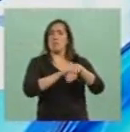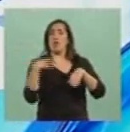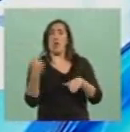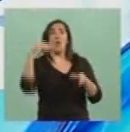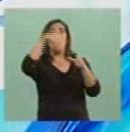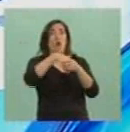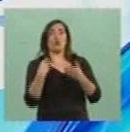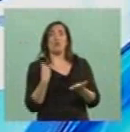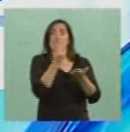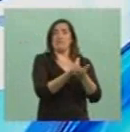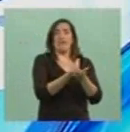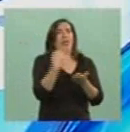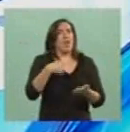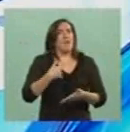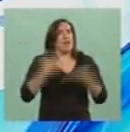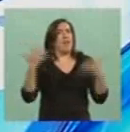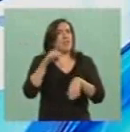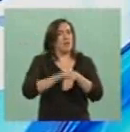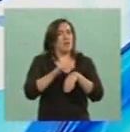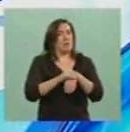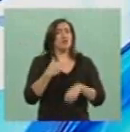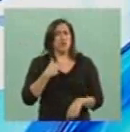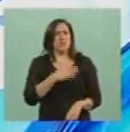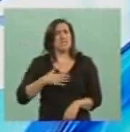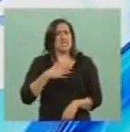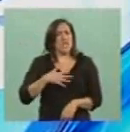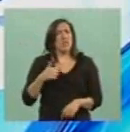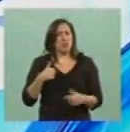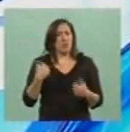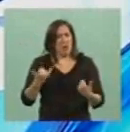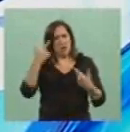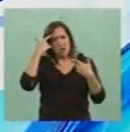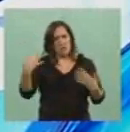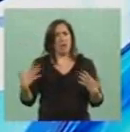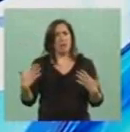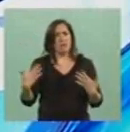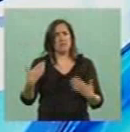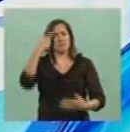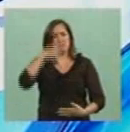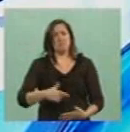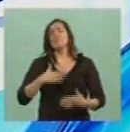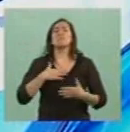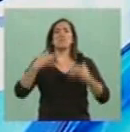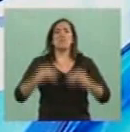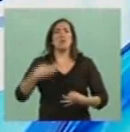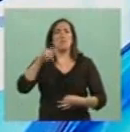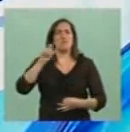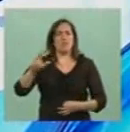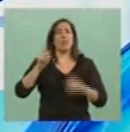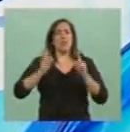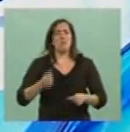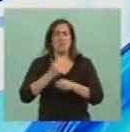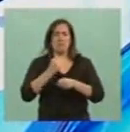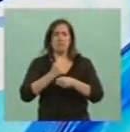voto popular? Yo quiero decirles a todos que me siento con capacidad moral y de trabajo y de